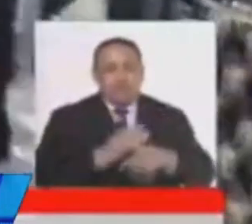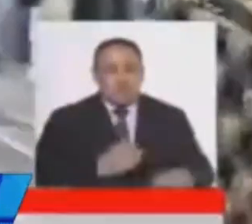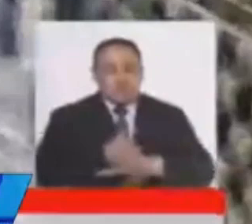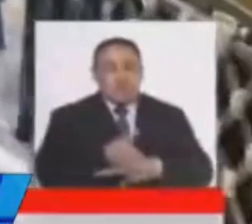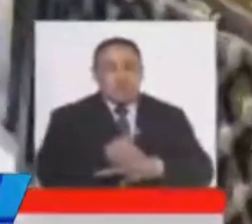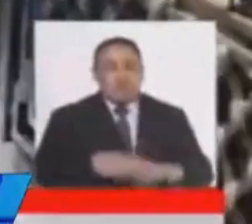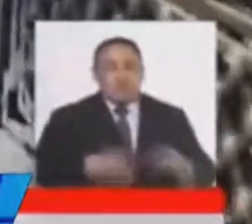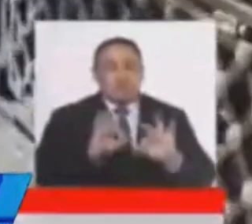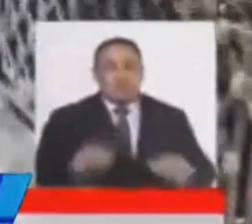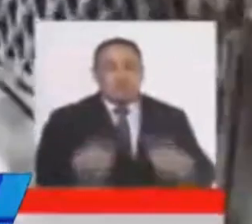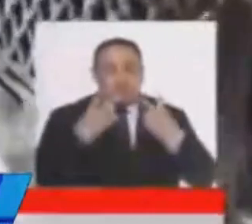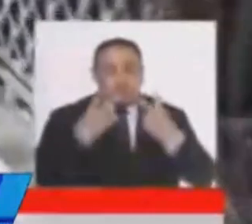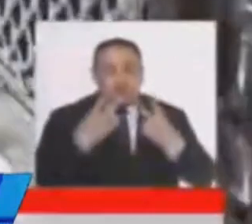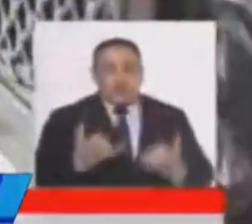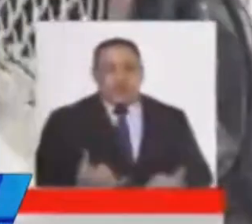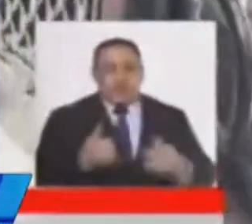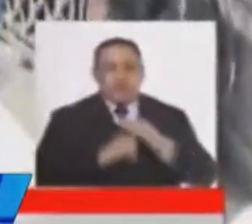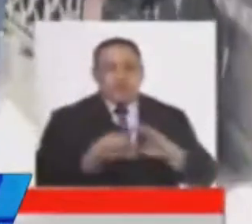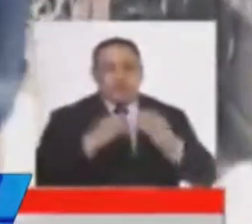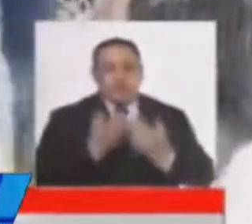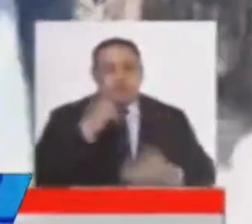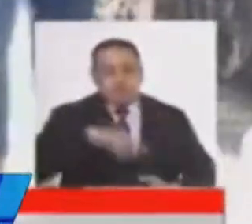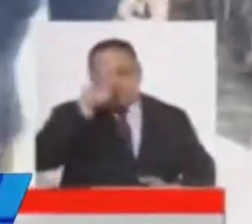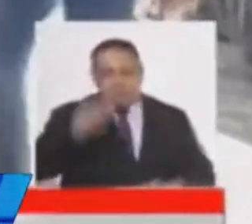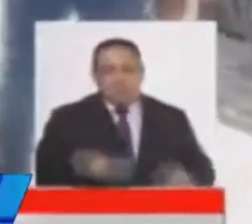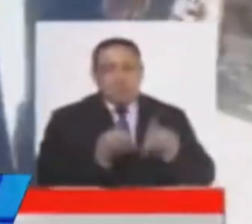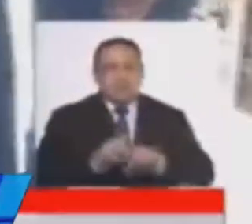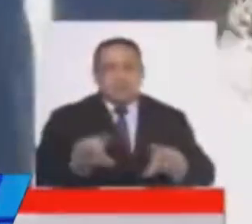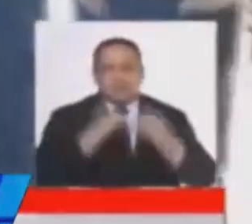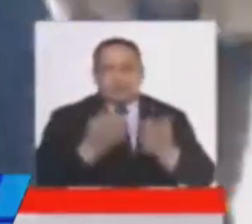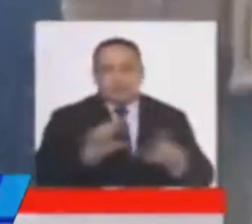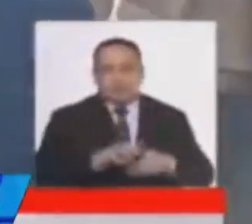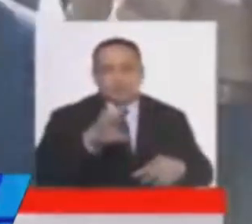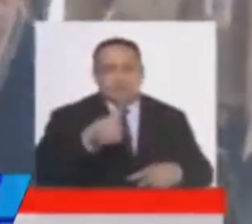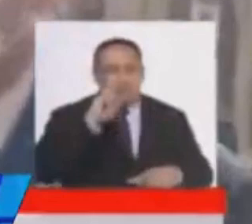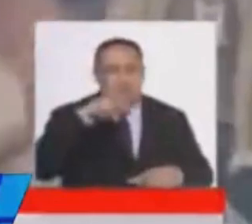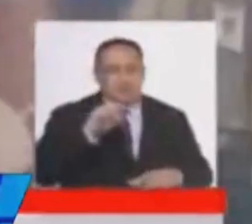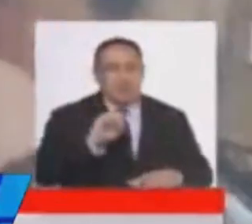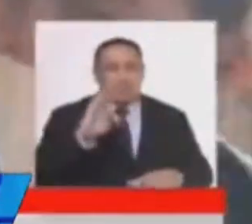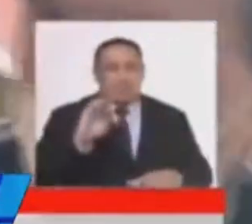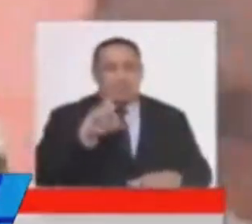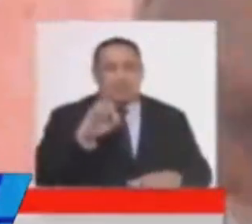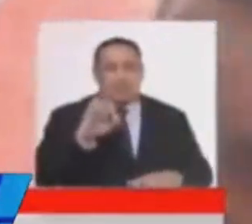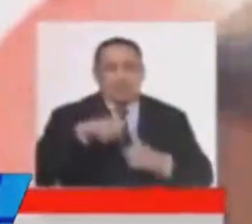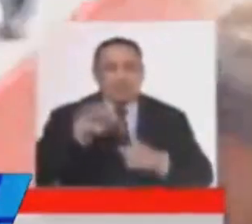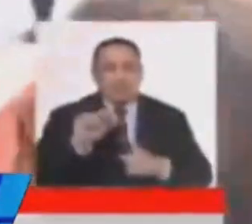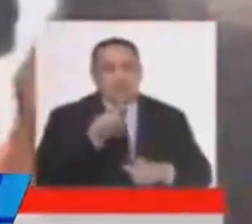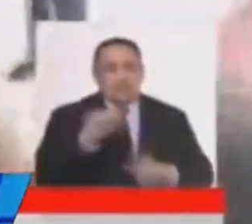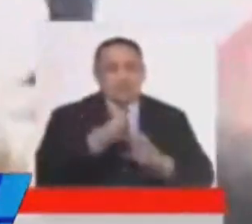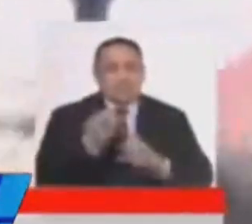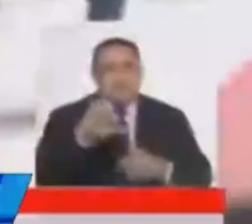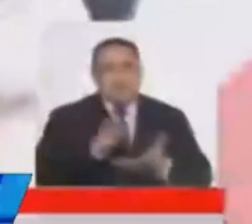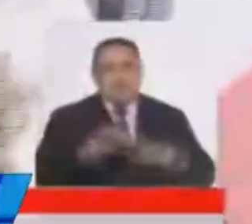creo que hay una cosa que la historia de nuestro país nos debe enseñar y que la izquierda, y es una pena que Verónica, siendo